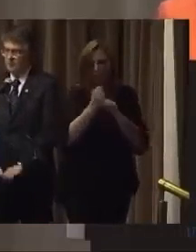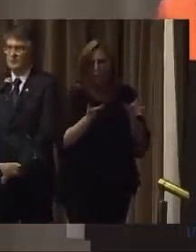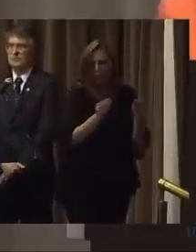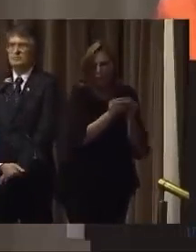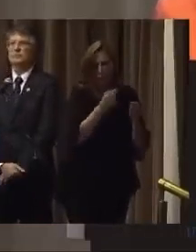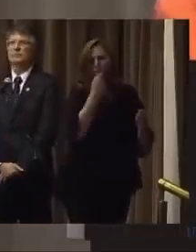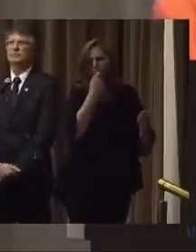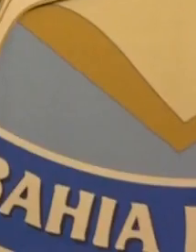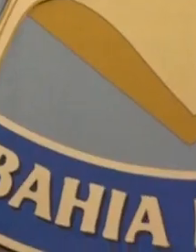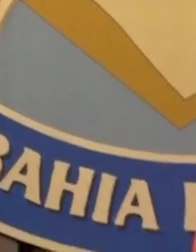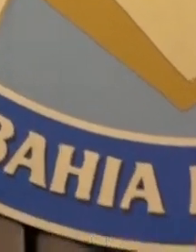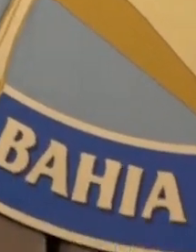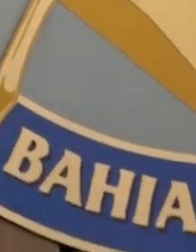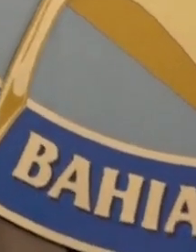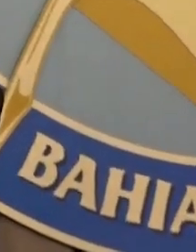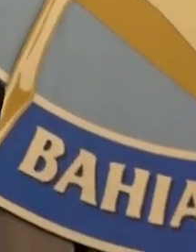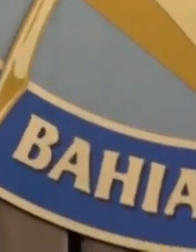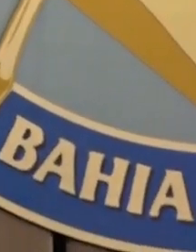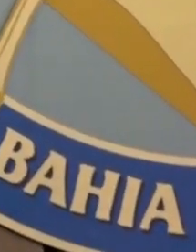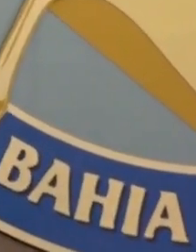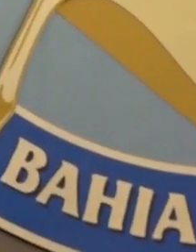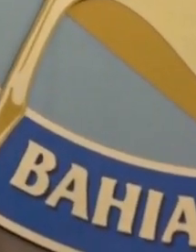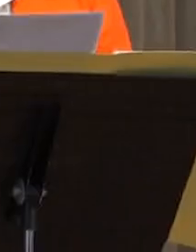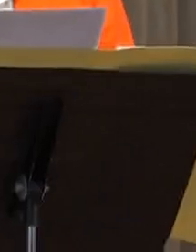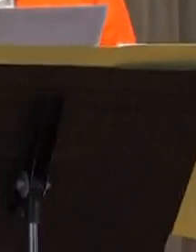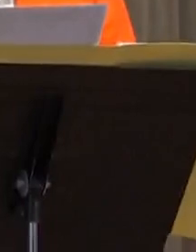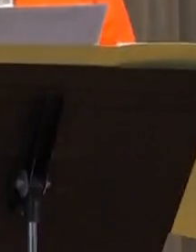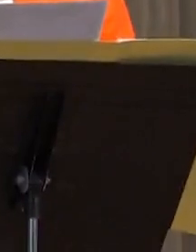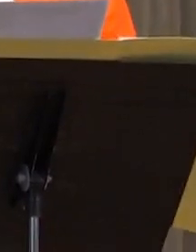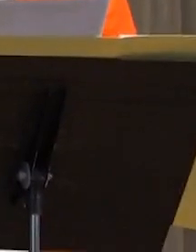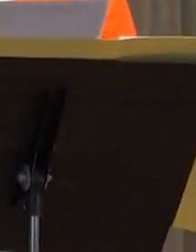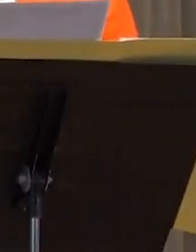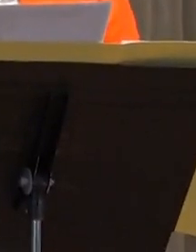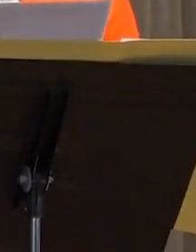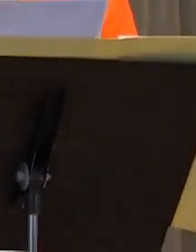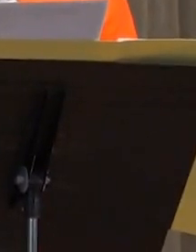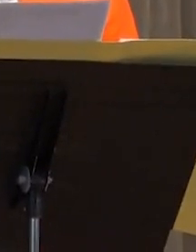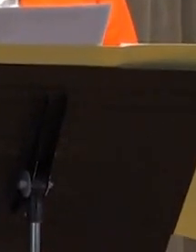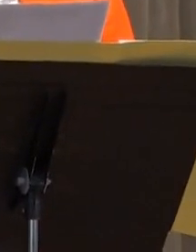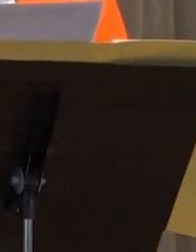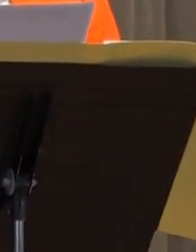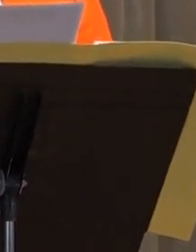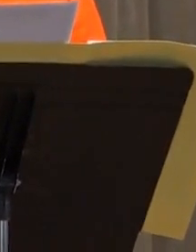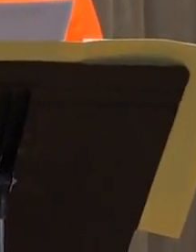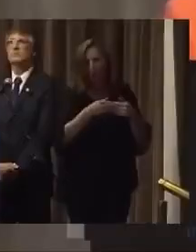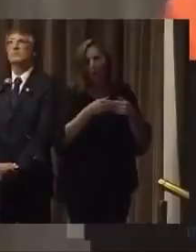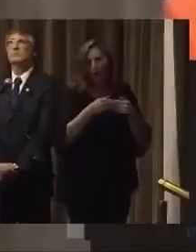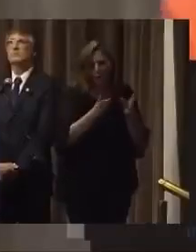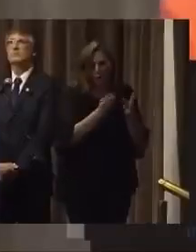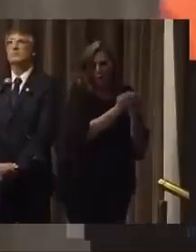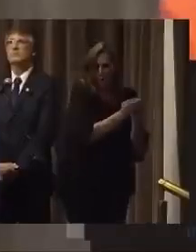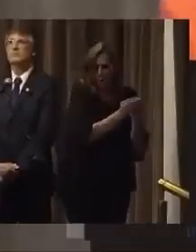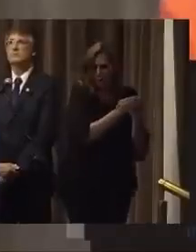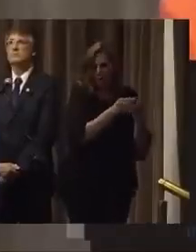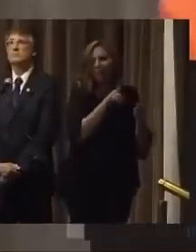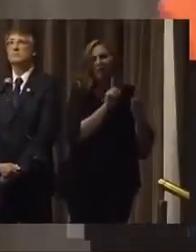integral de infraestructura, con cuyo resultado hicimos un plan quinquenal de obras, trabajamos sobre la huella de reducción de carbono que va a generar también un